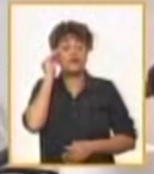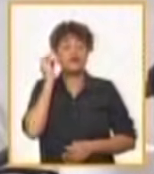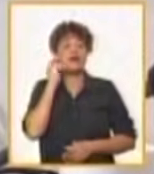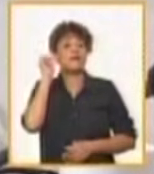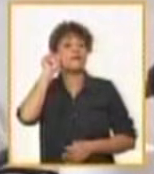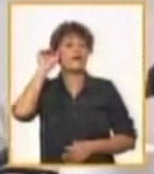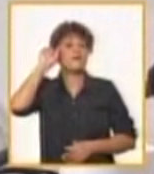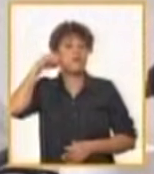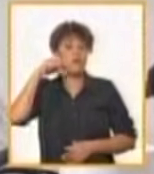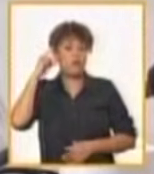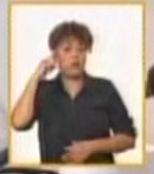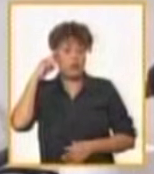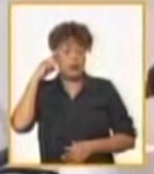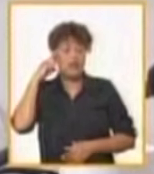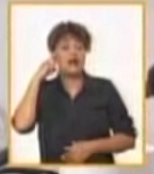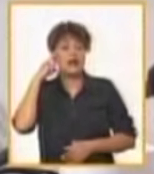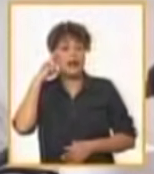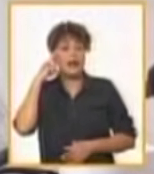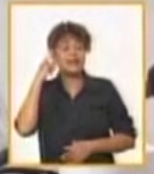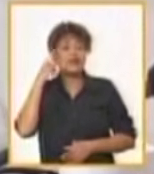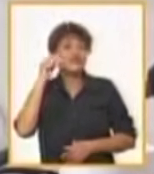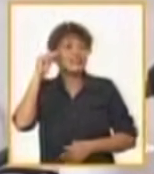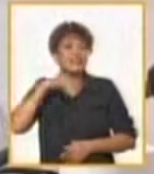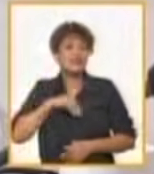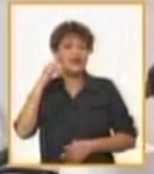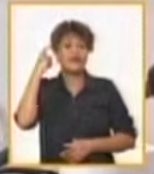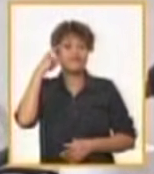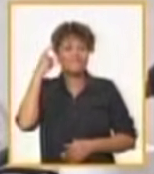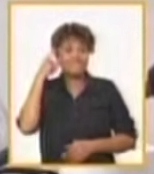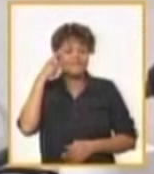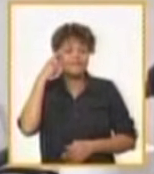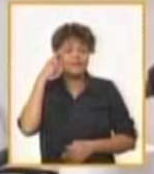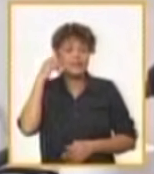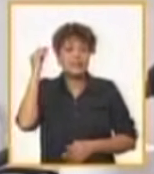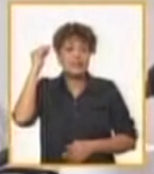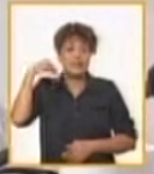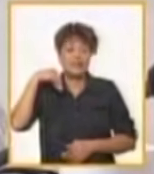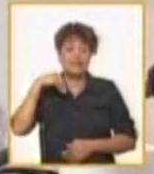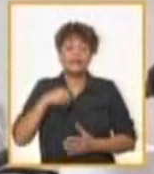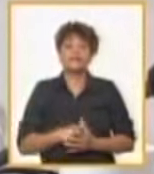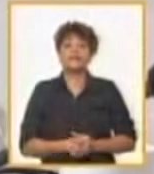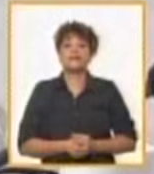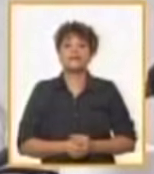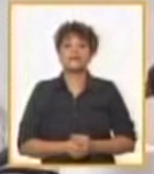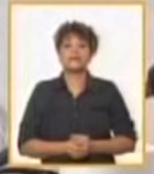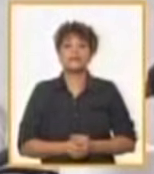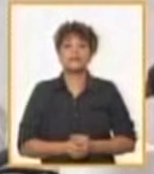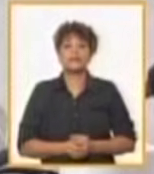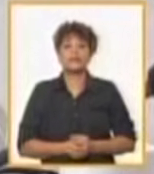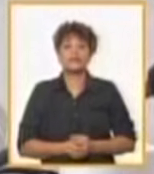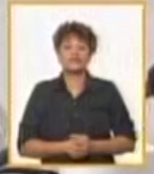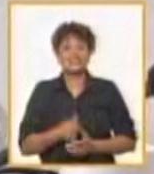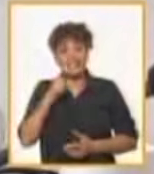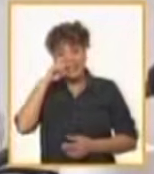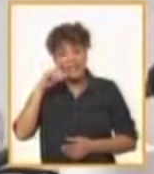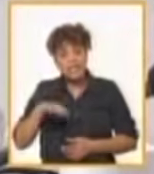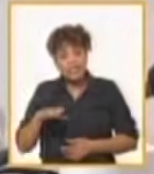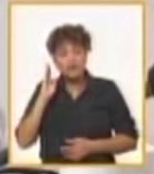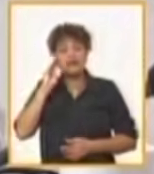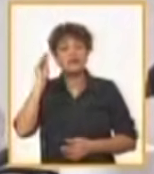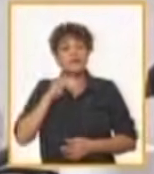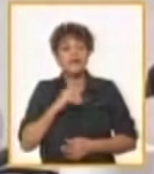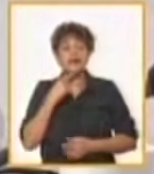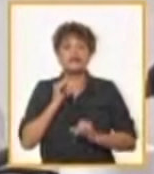intelectual? No, porque lo tenía incorporado, metabolizado, procesado desde que era un estudiante. Martí